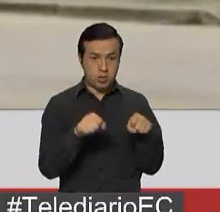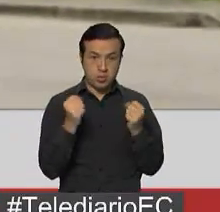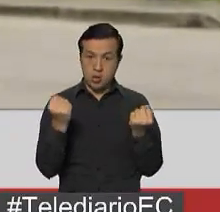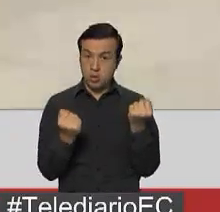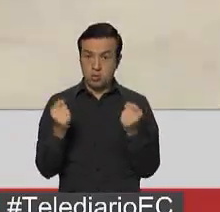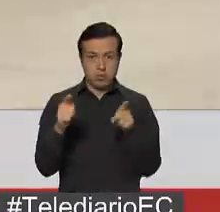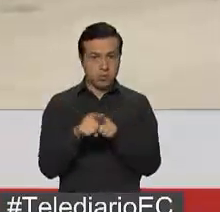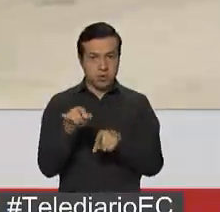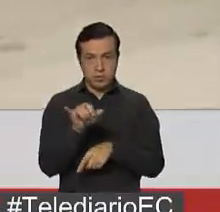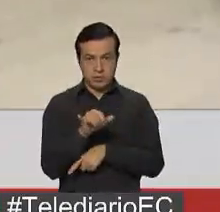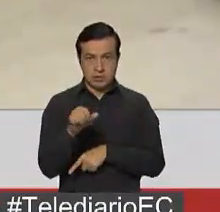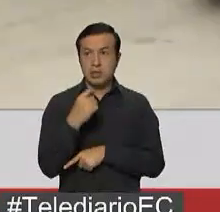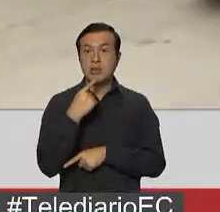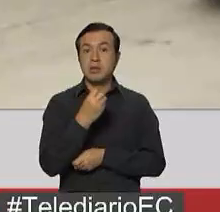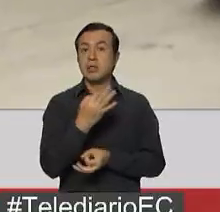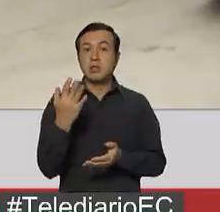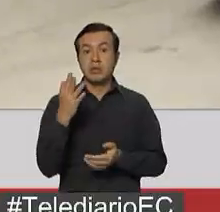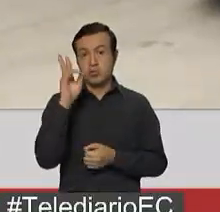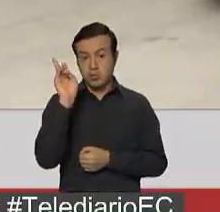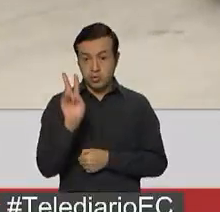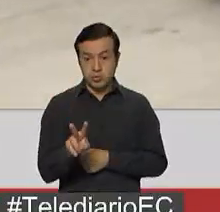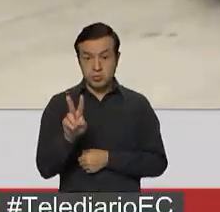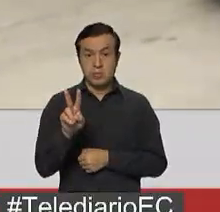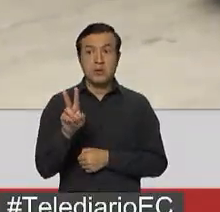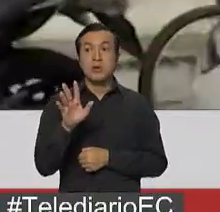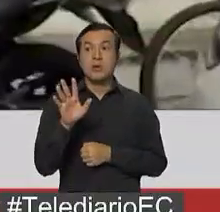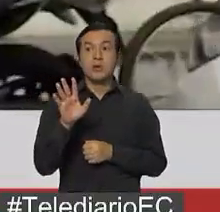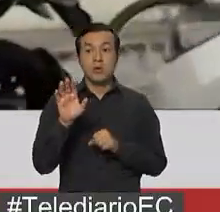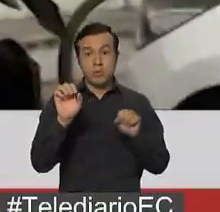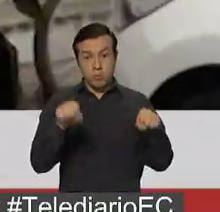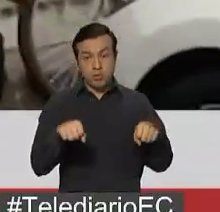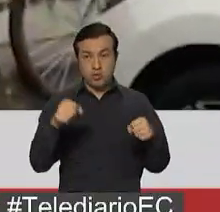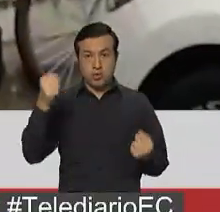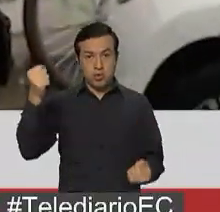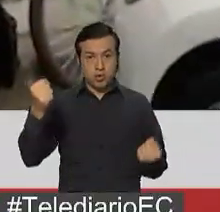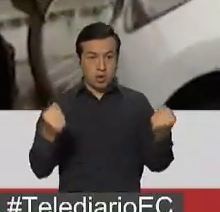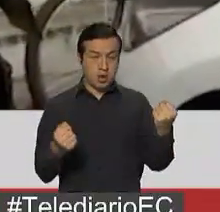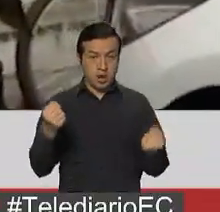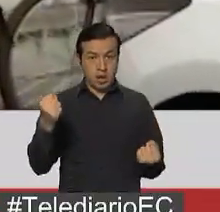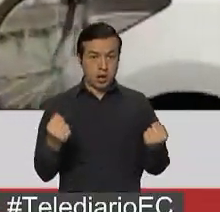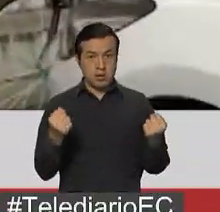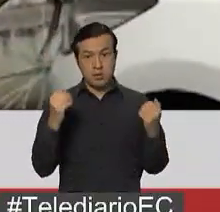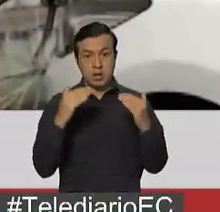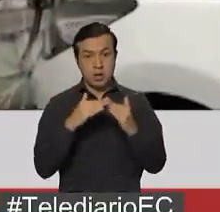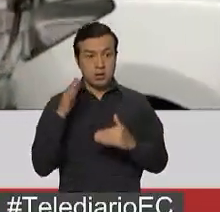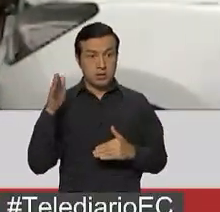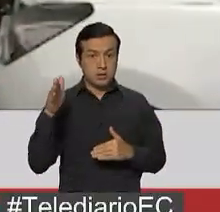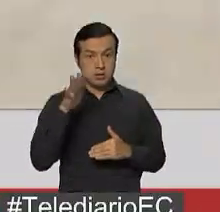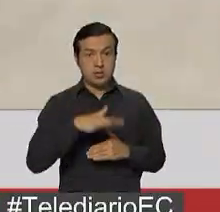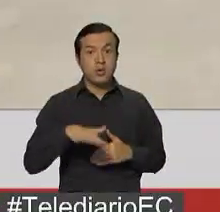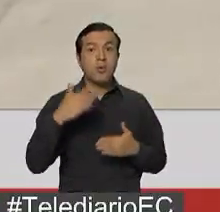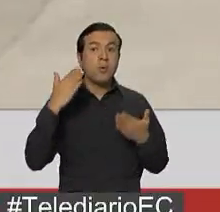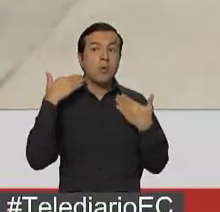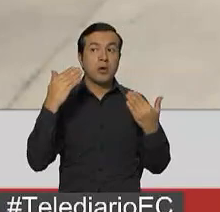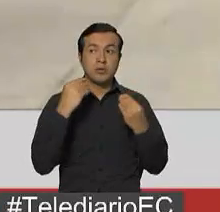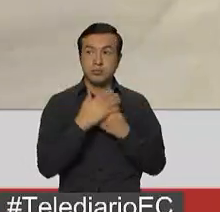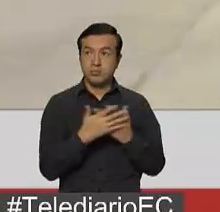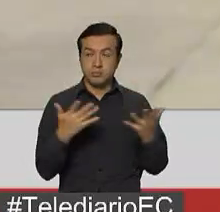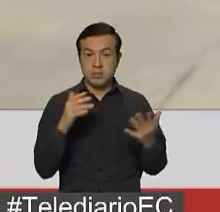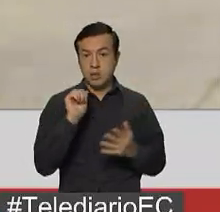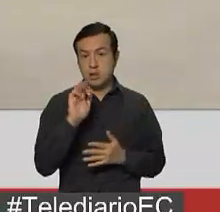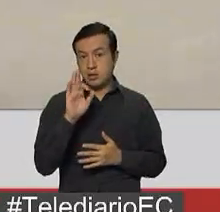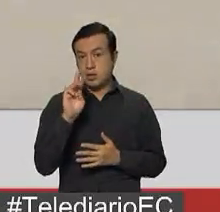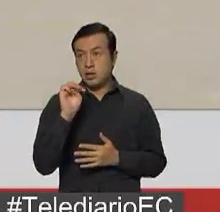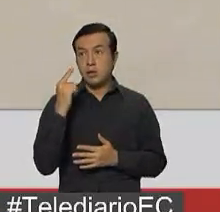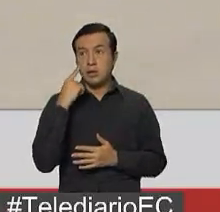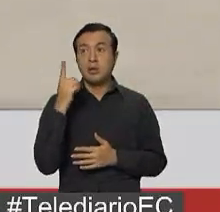señalan que existen alrededor de 2 mil unidades entre motos y carros que hacen entrega a su domicilio guayaquil según la tm